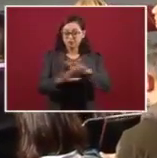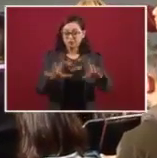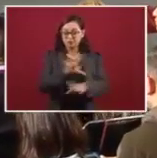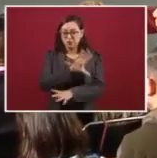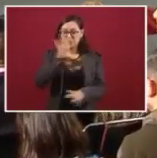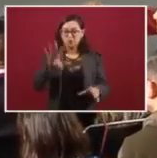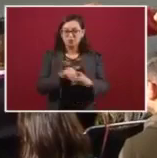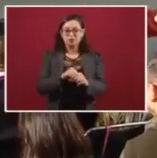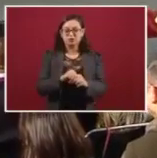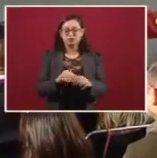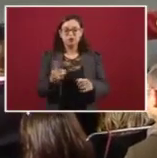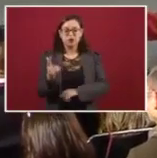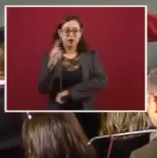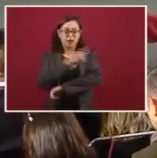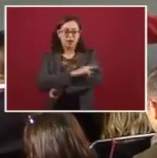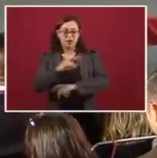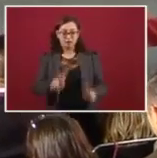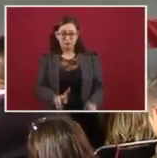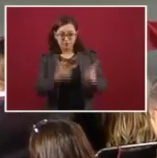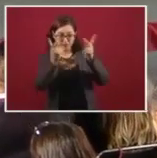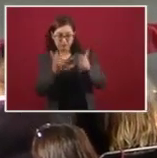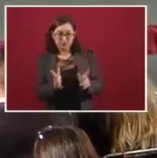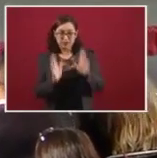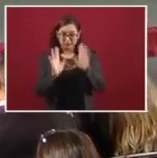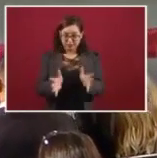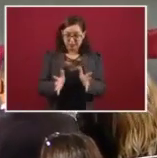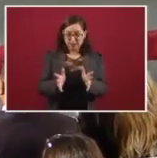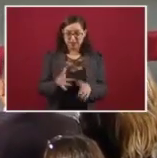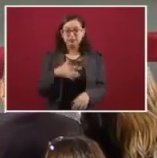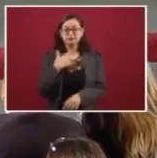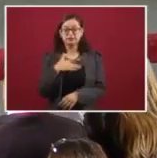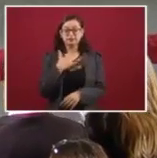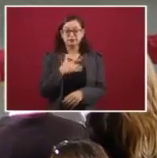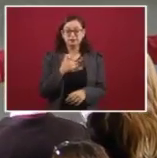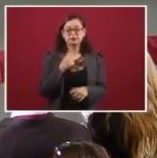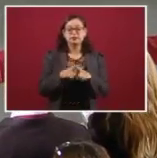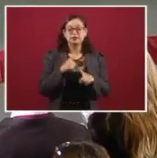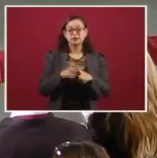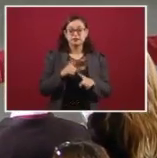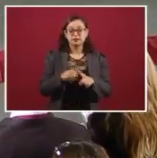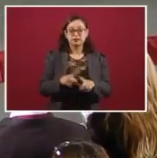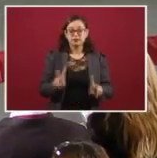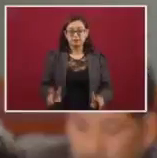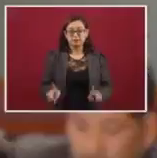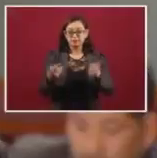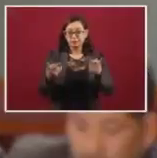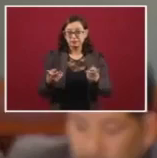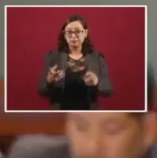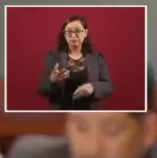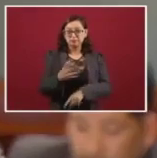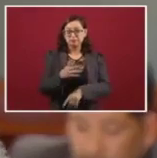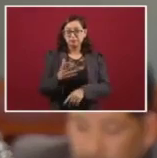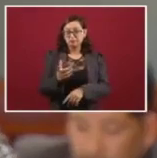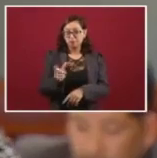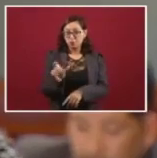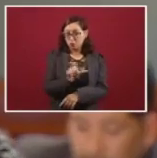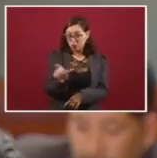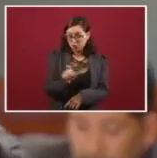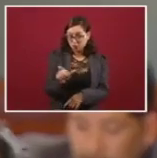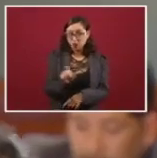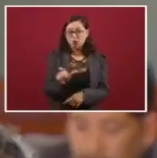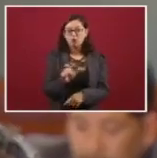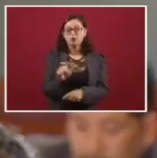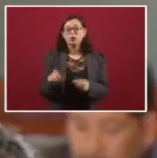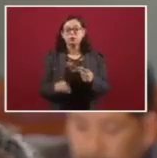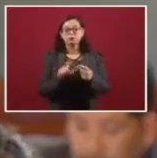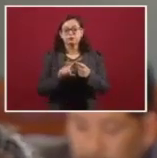la venta del avión presidencial, si ya tiene la lista completa de compradores, todo eso, cuándo nos lo podría hacer saber. Y segundo, lo que